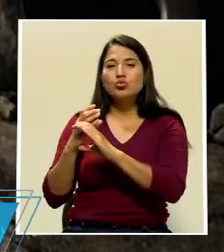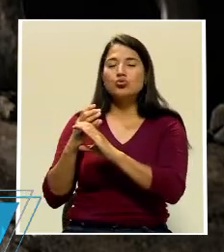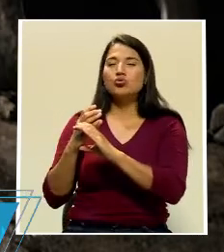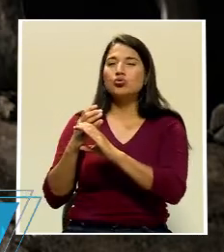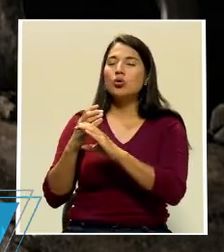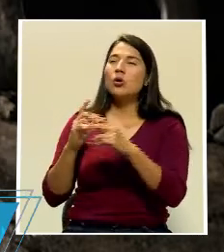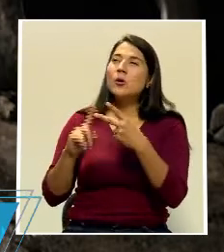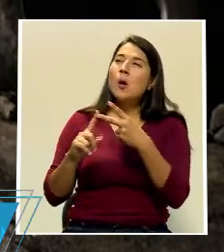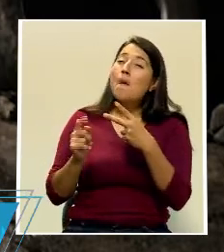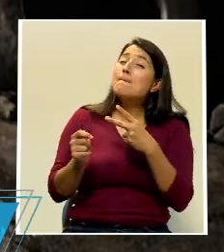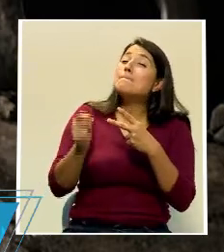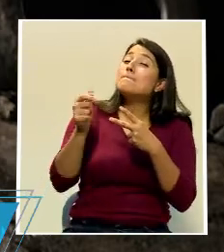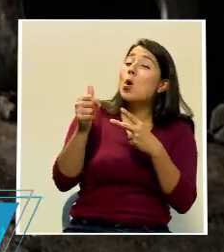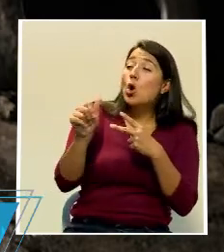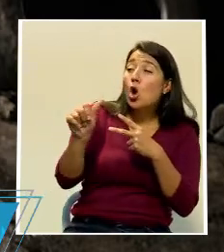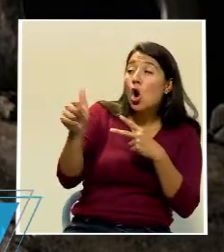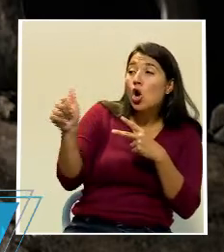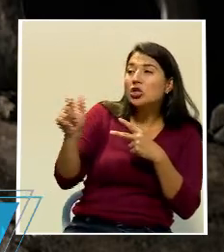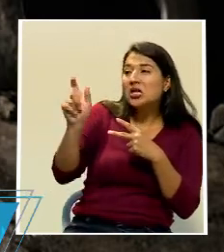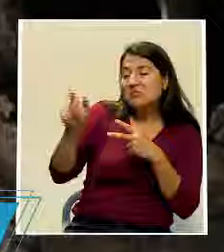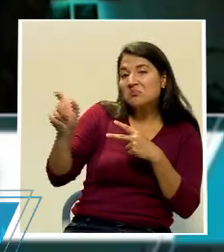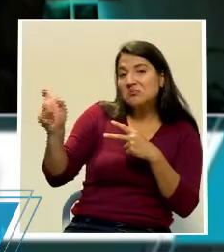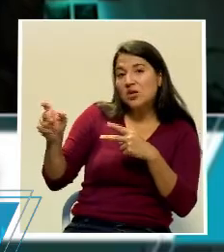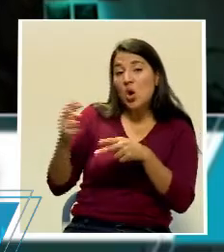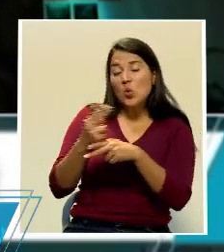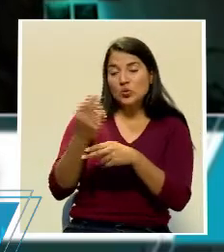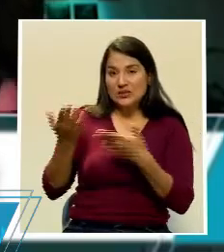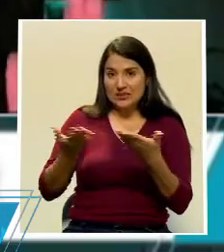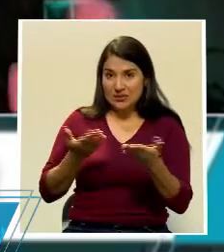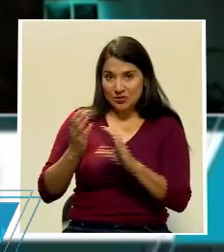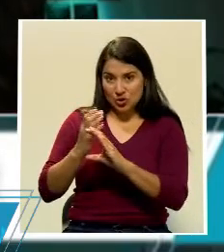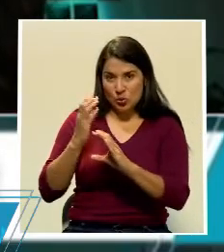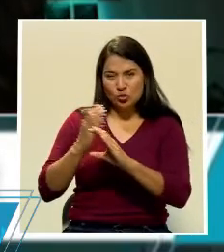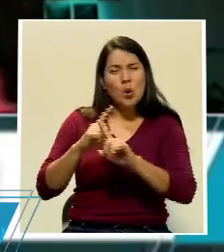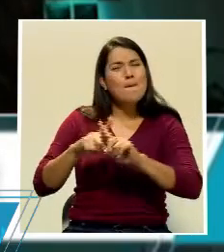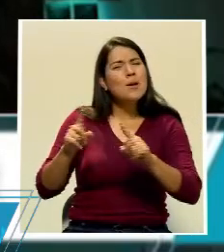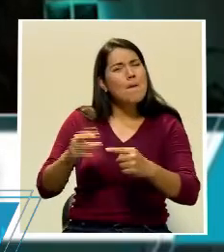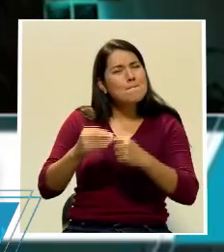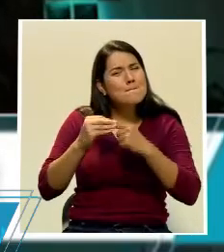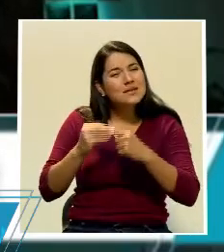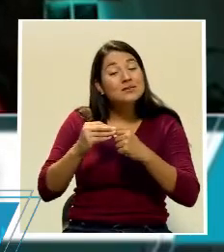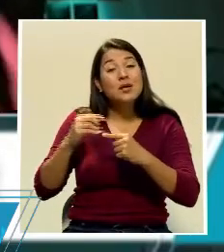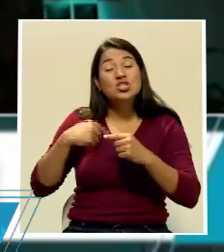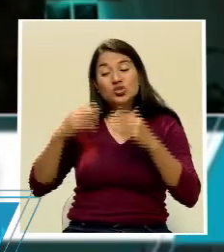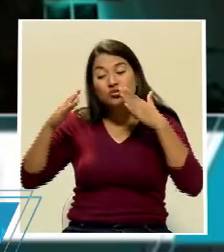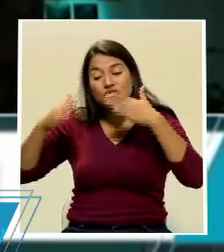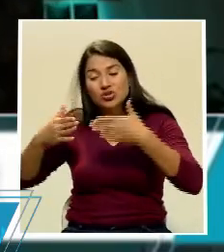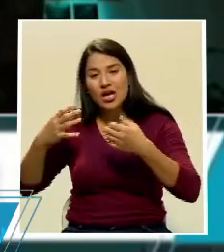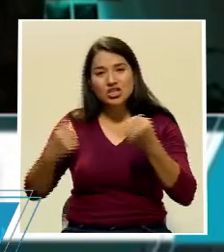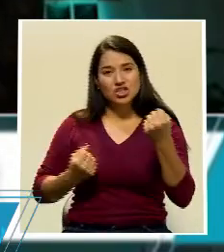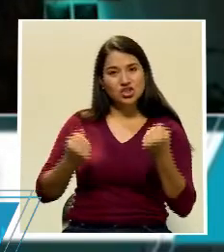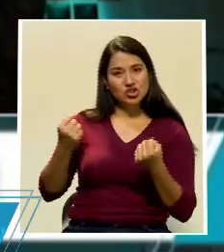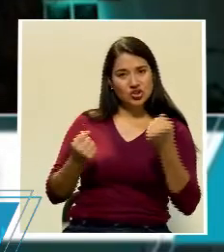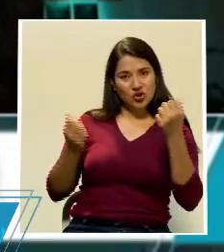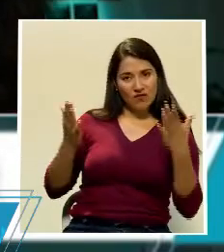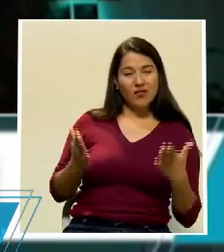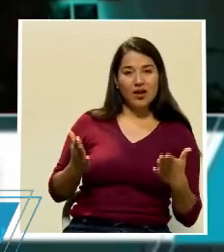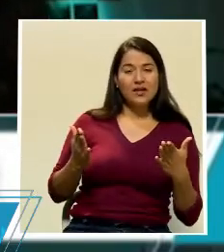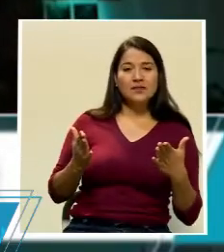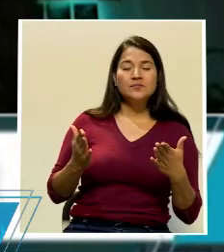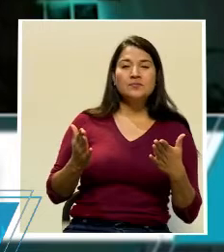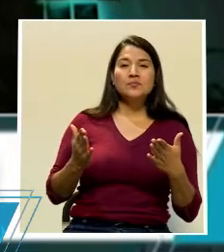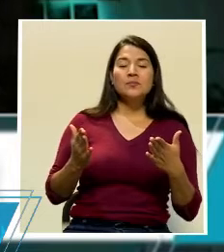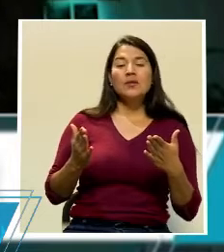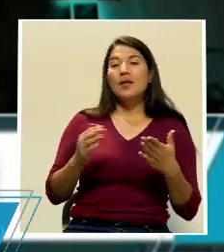un poco en las personas que se transportan, pero sobre todo en los choferes y en el interior de los buses, y cómo ese bus